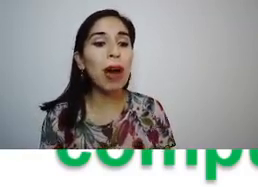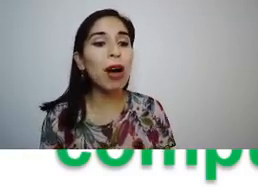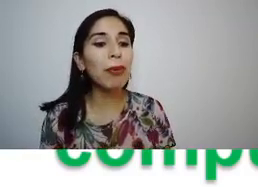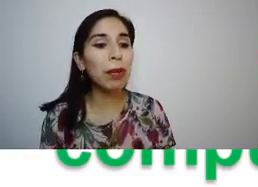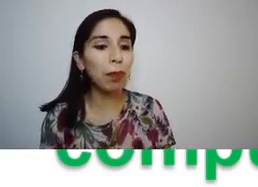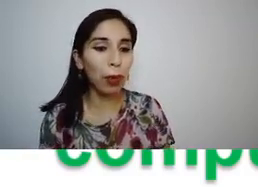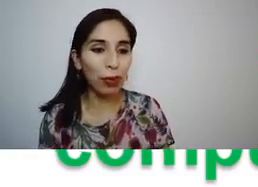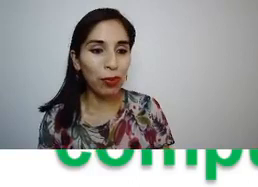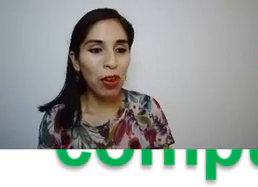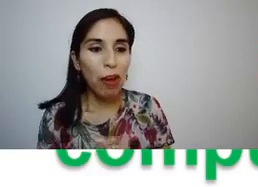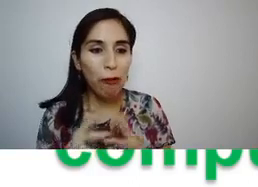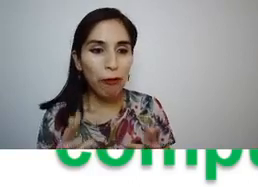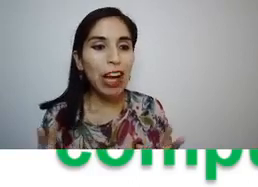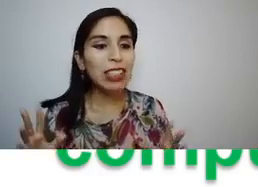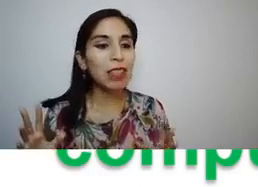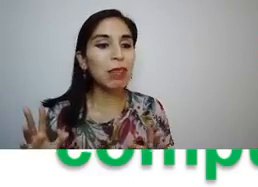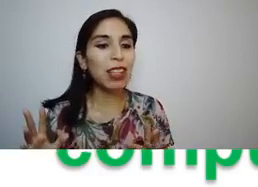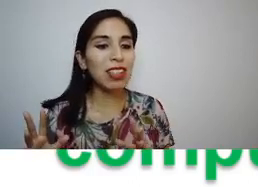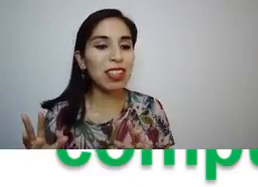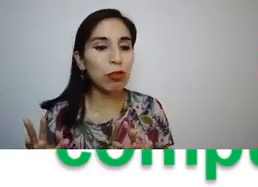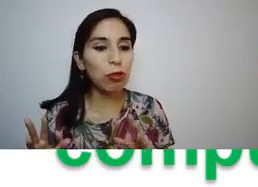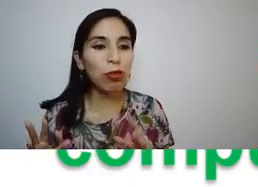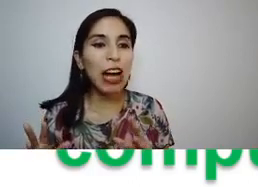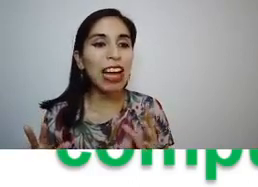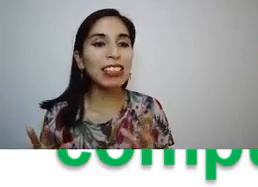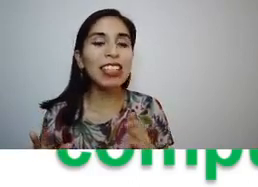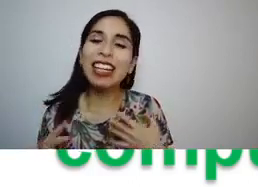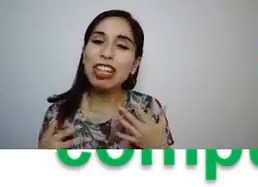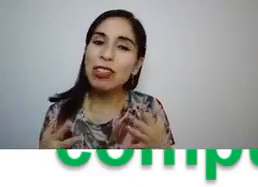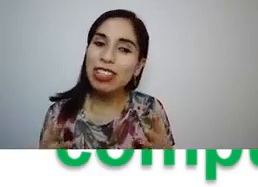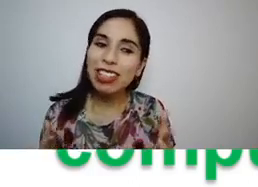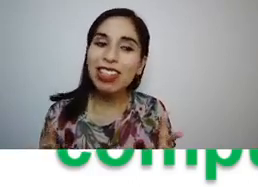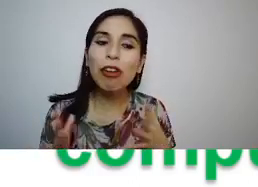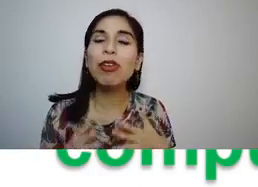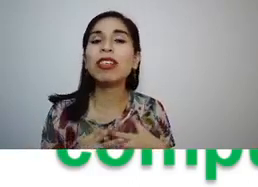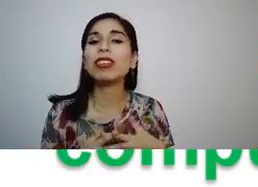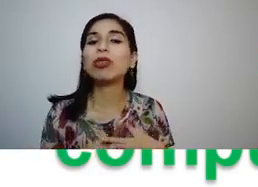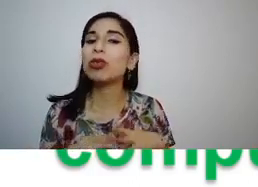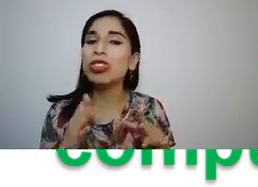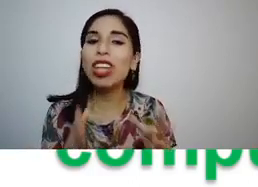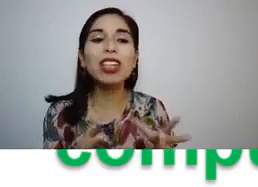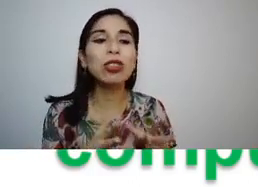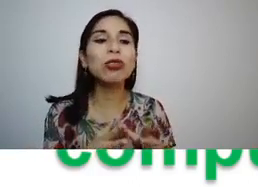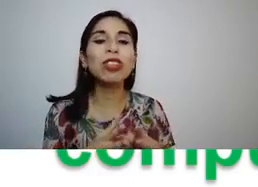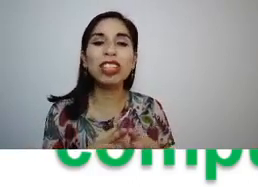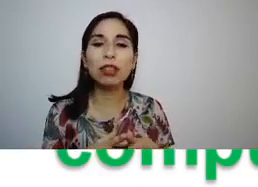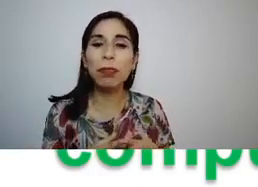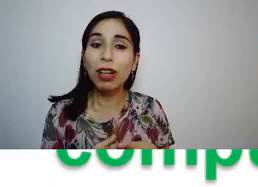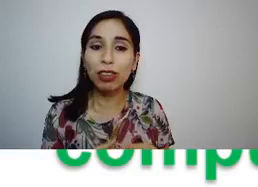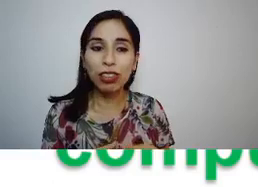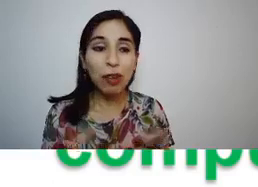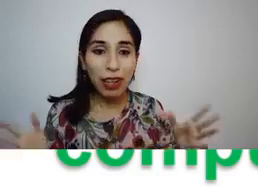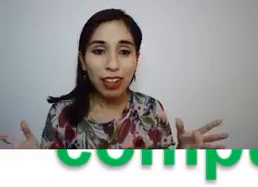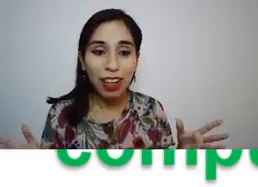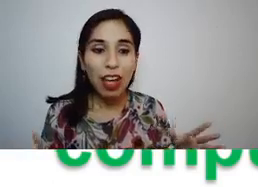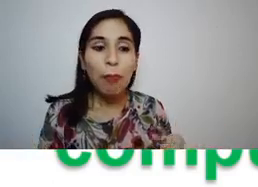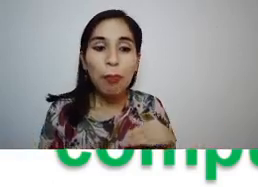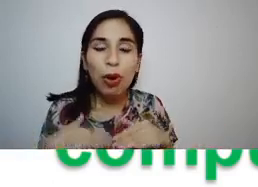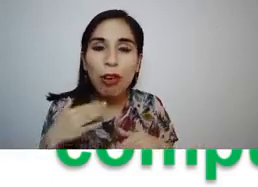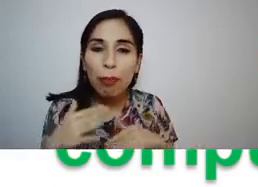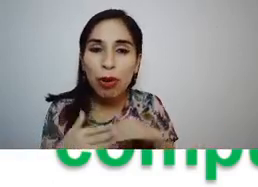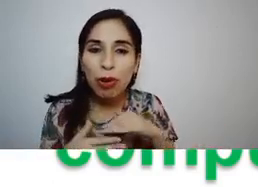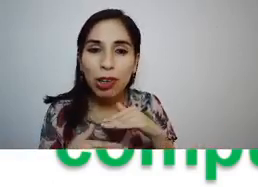power point fácil me dicen fáciles que no es que sea para ser ustedes son unos expertos ya ven